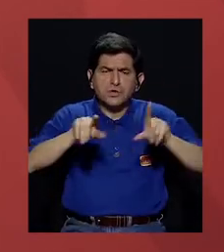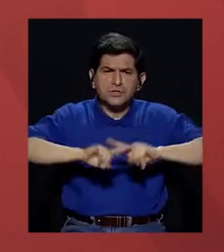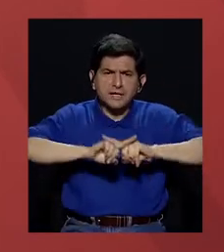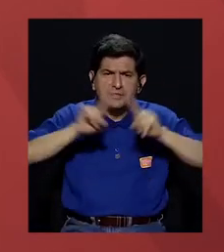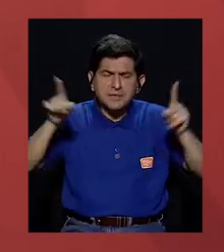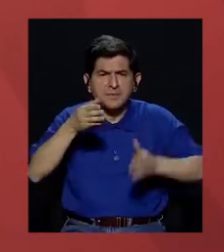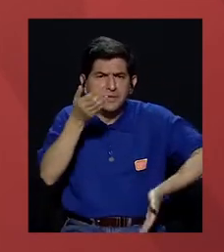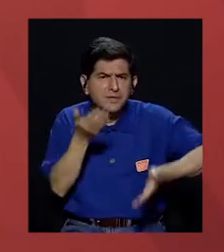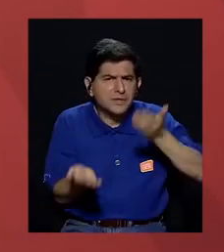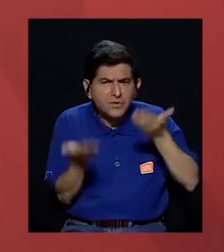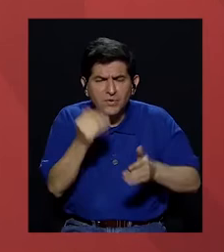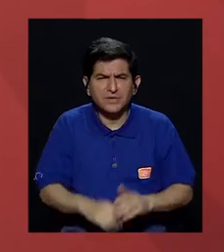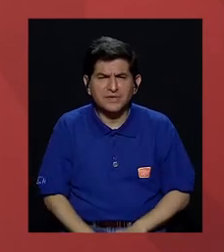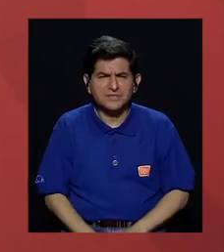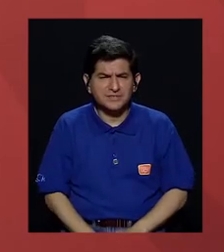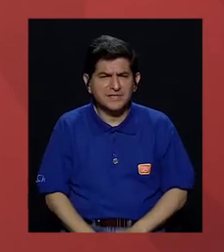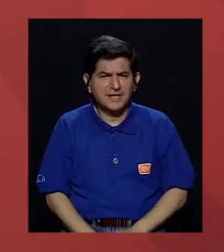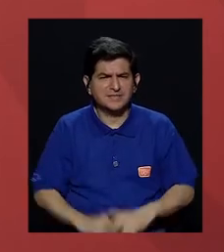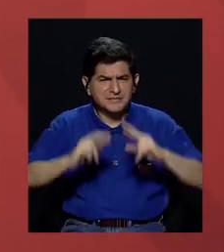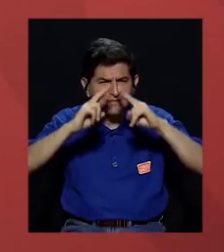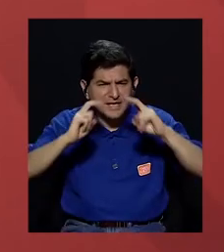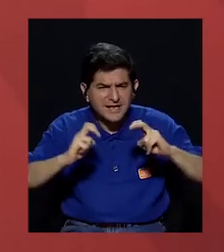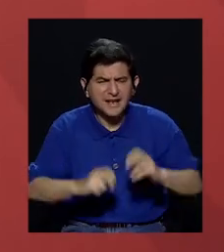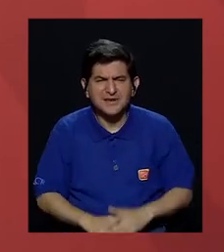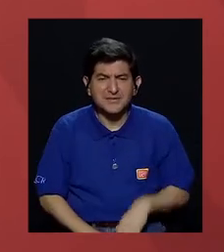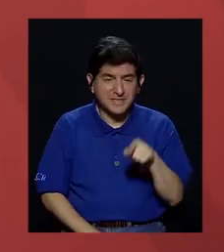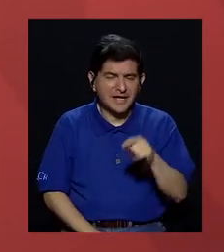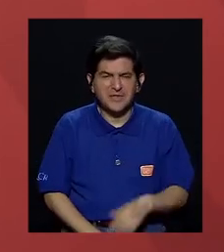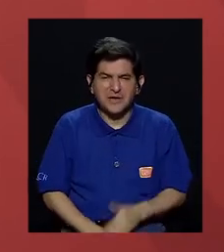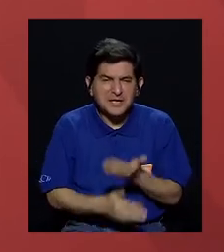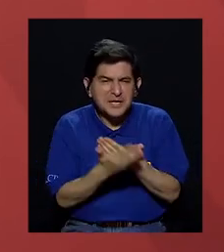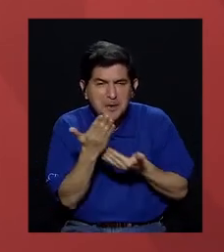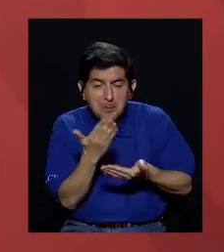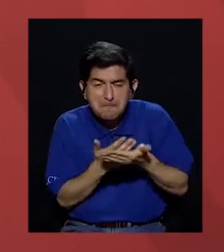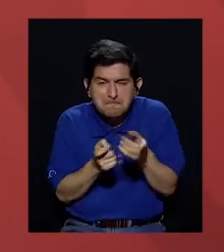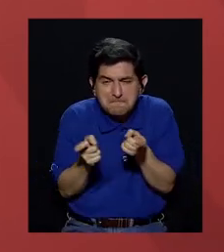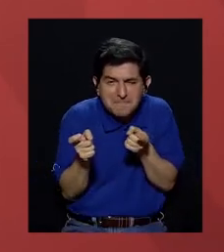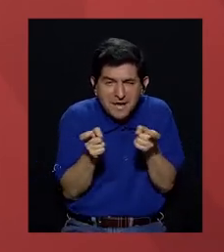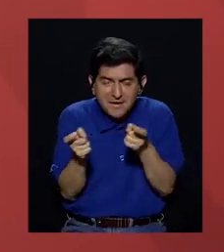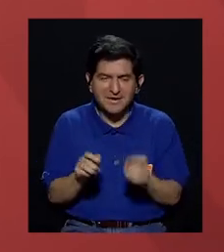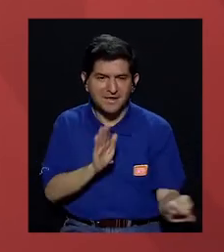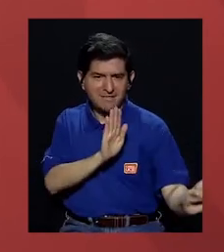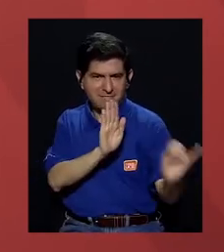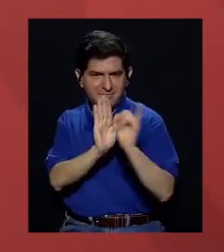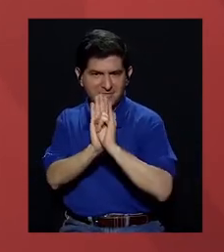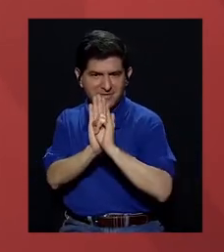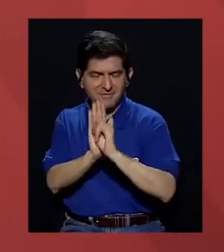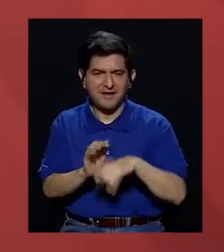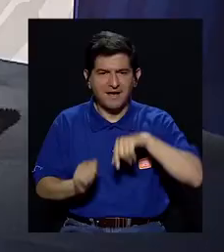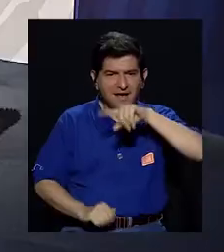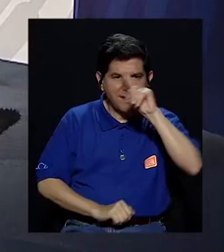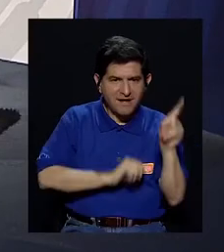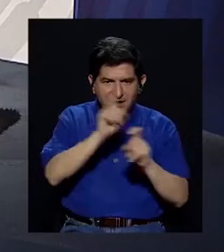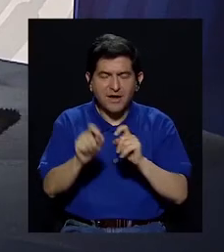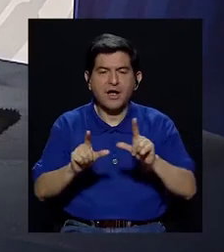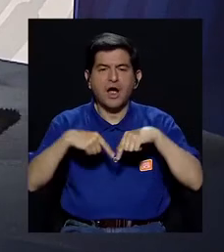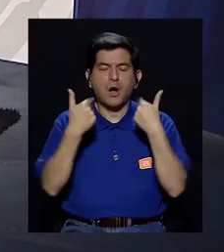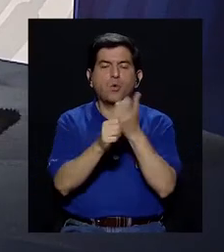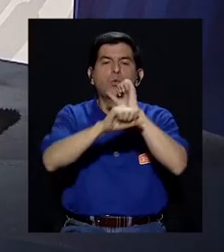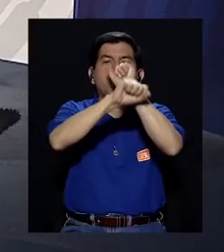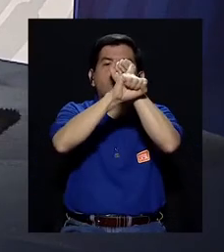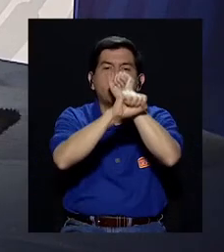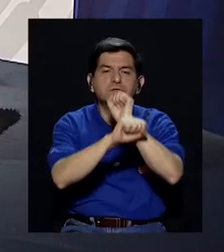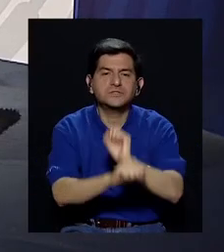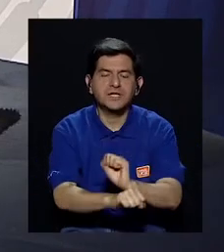ha sido tal vez tocado de una manera más manoseada para que se identifique en las encuestas un bloque